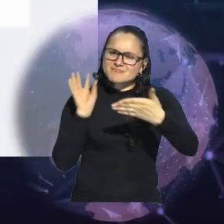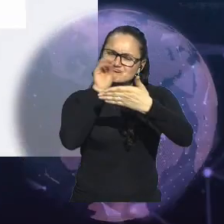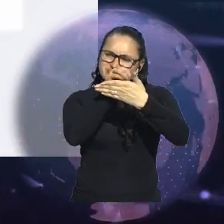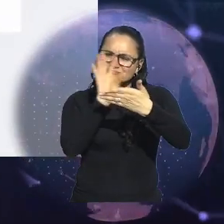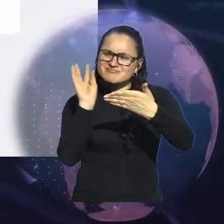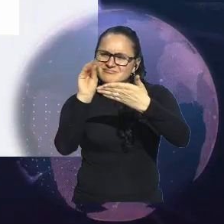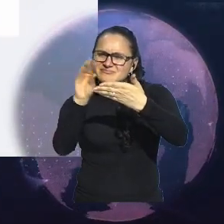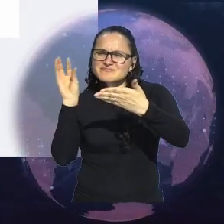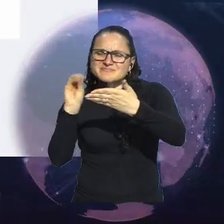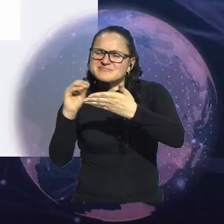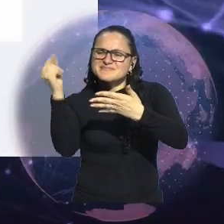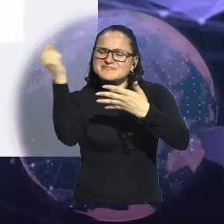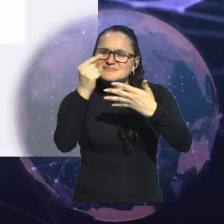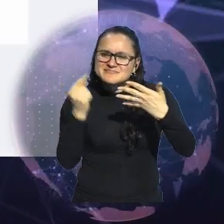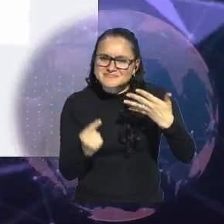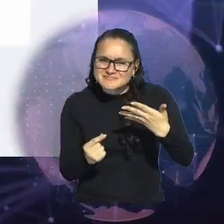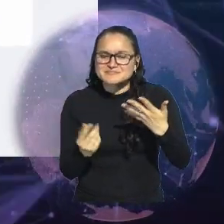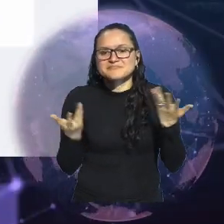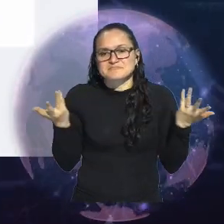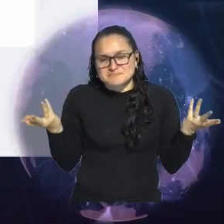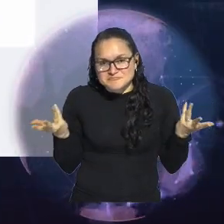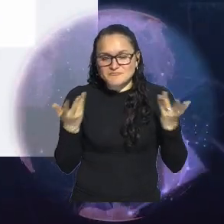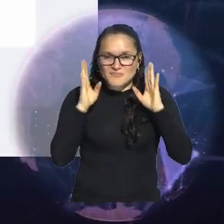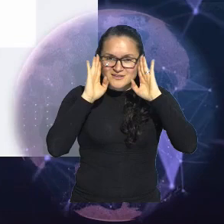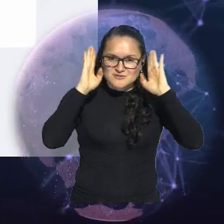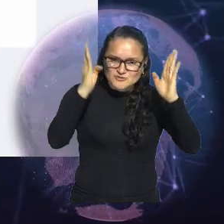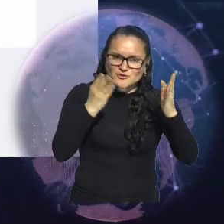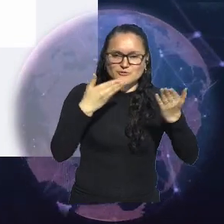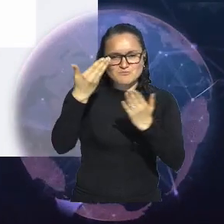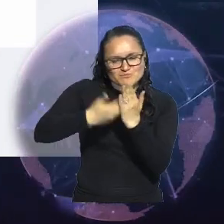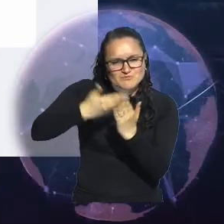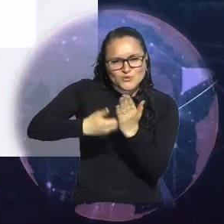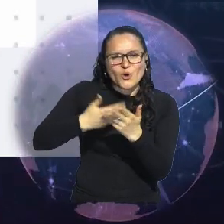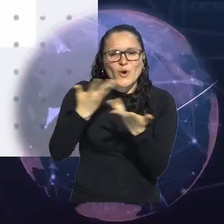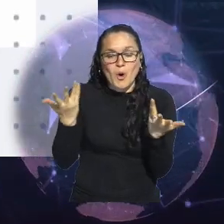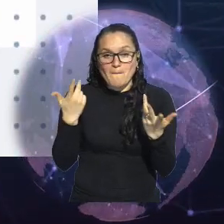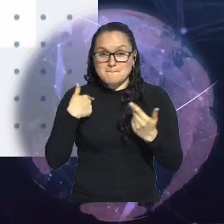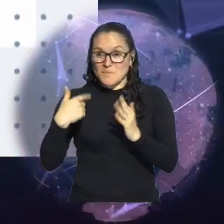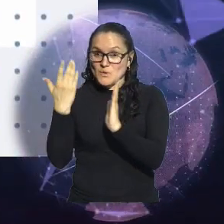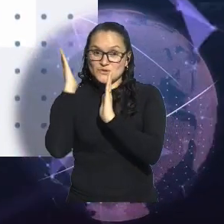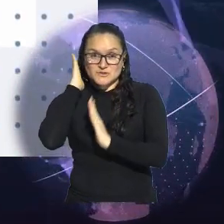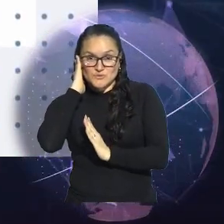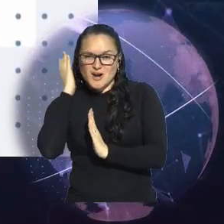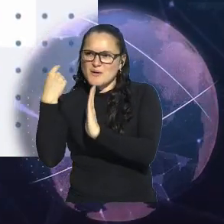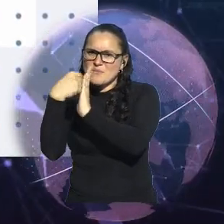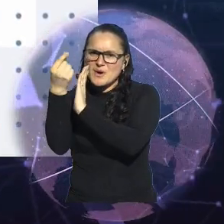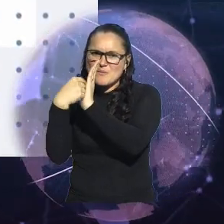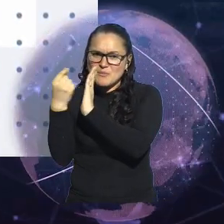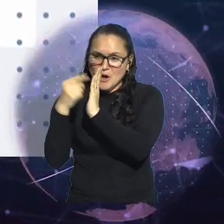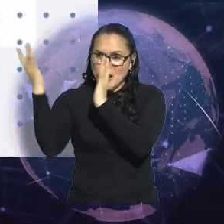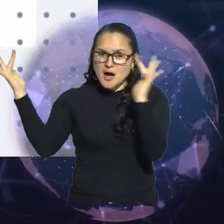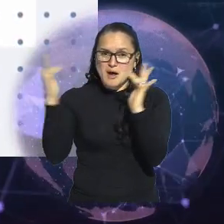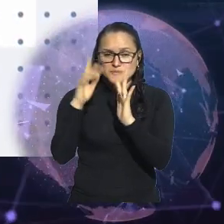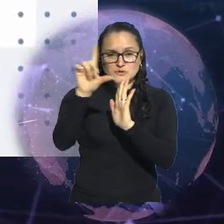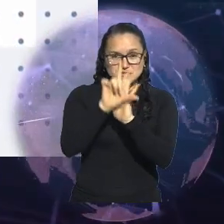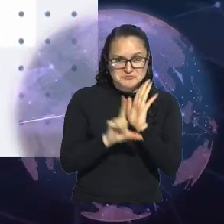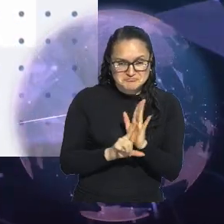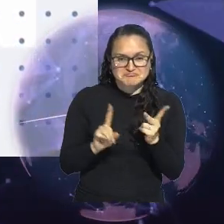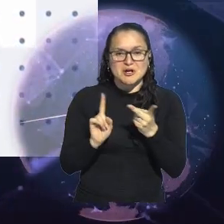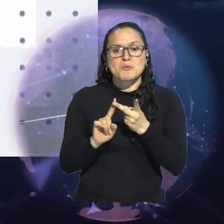fase trámites y servicios tales como homologación de equipos móviles registro de números